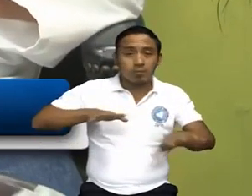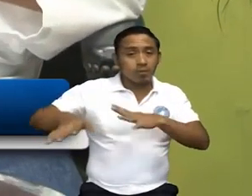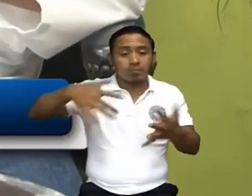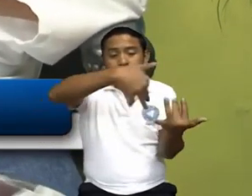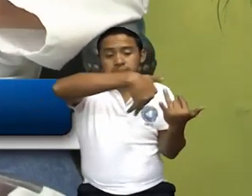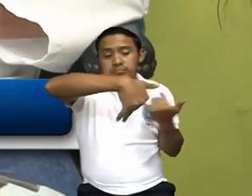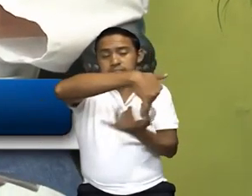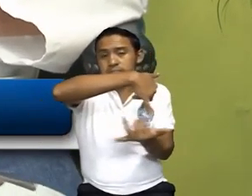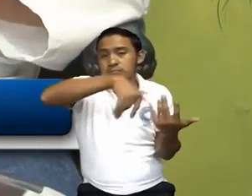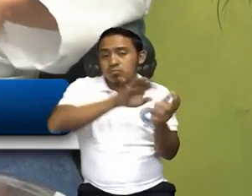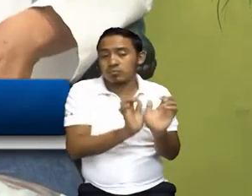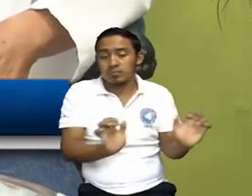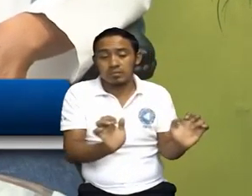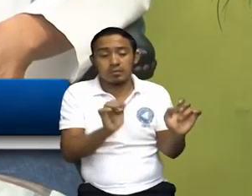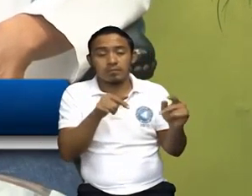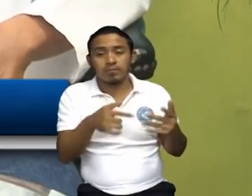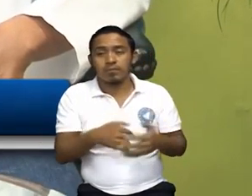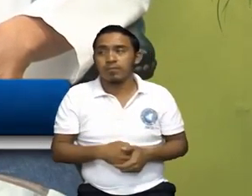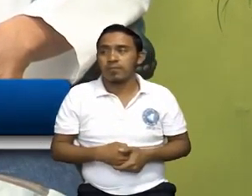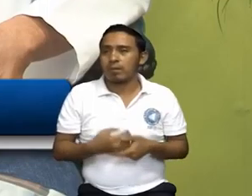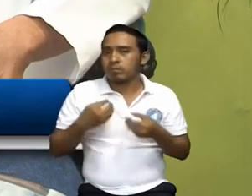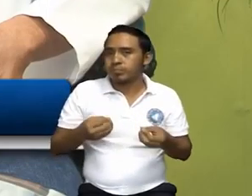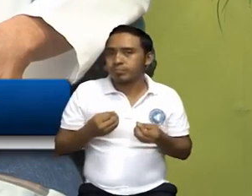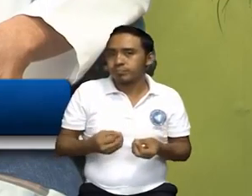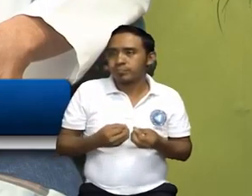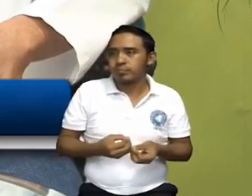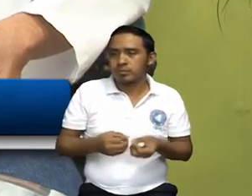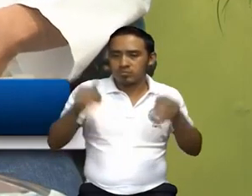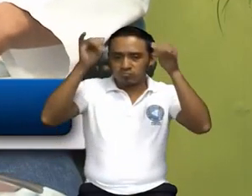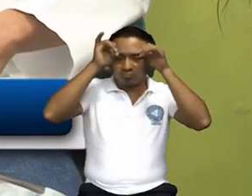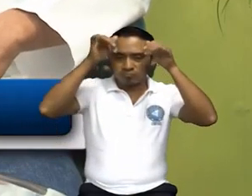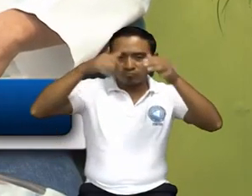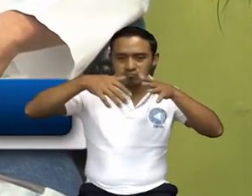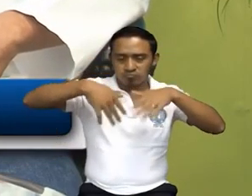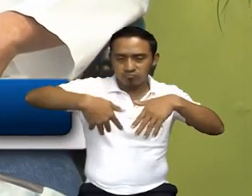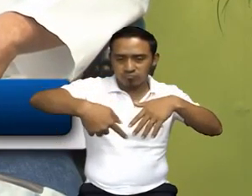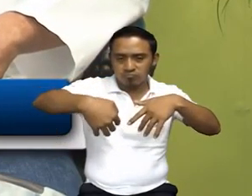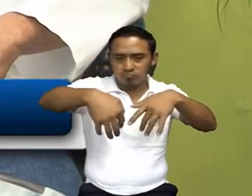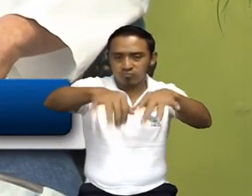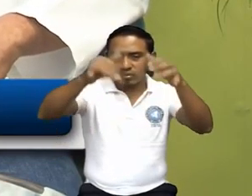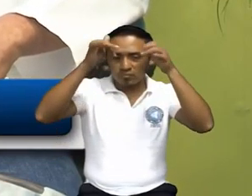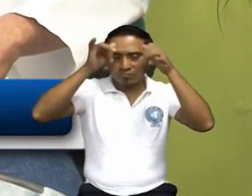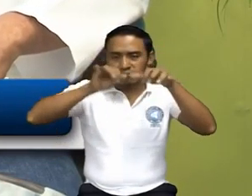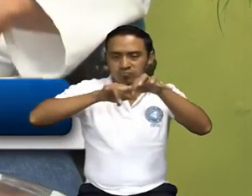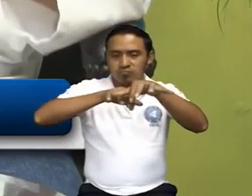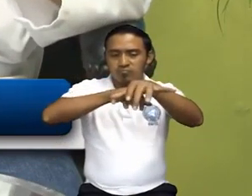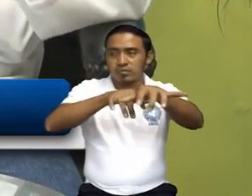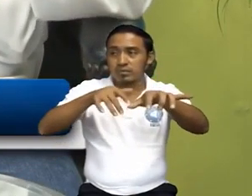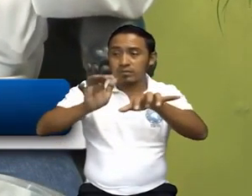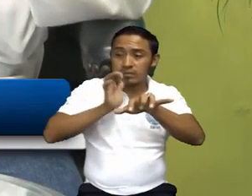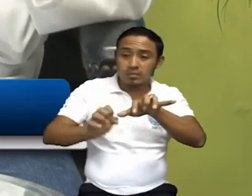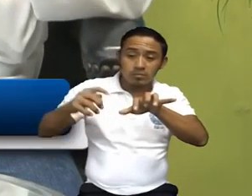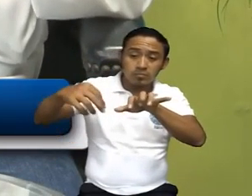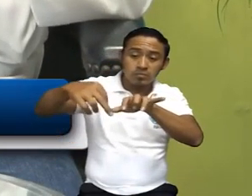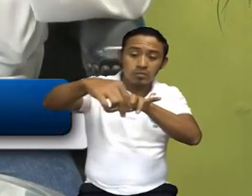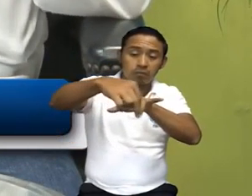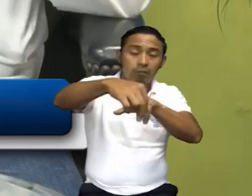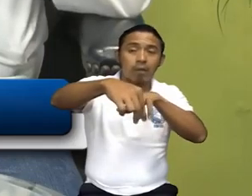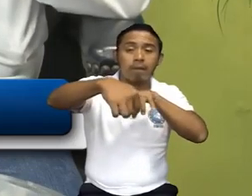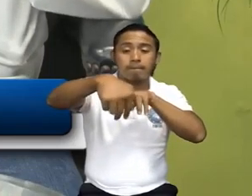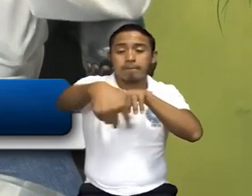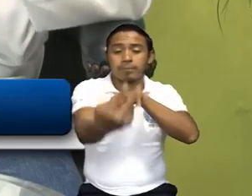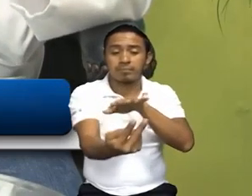en los potreros. A veces va la manada de ganado, puede transitar en el camino, hay que tener cuidado, un niño pequeño puede caer